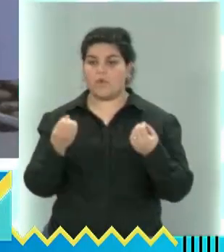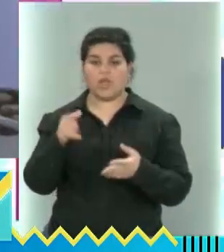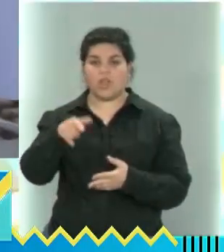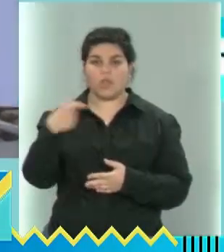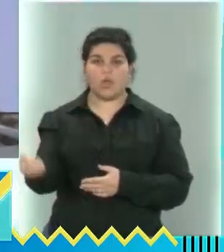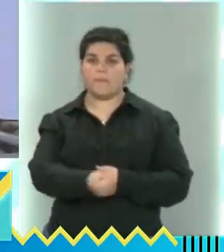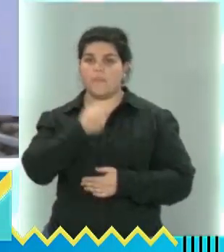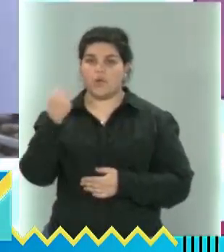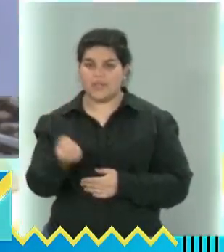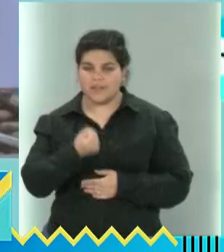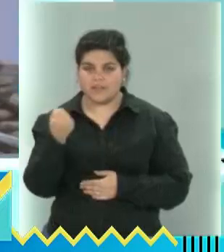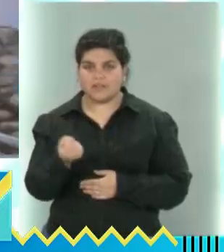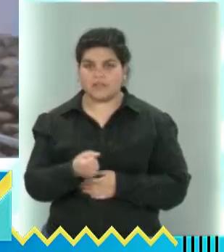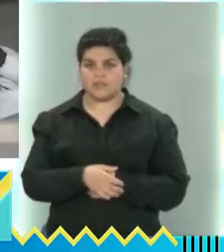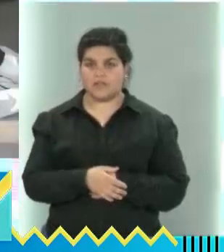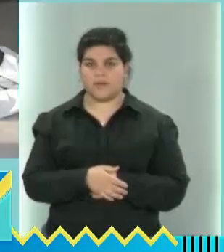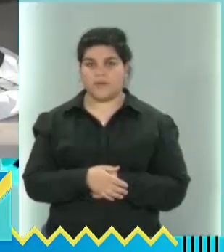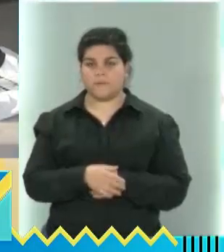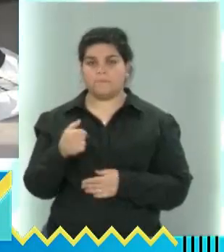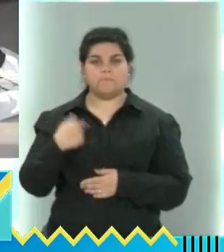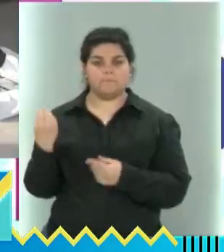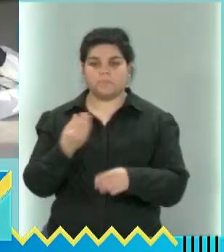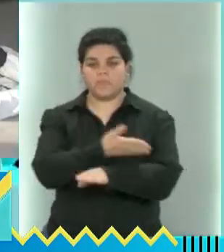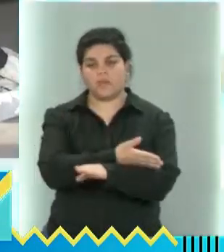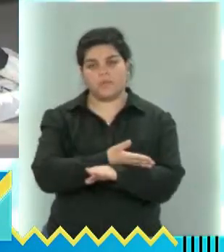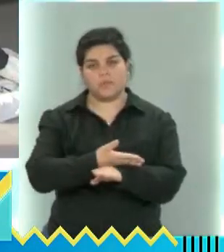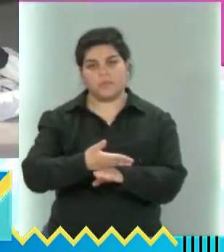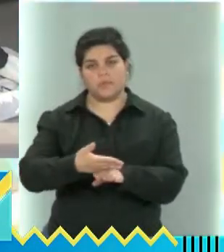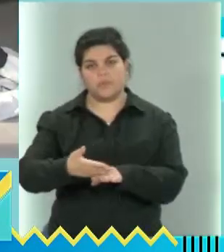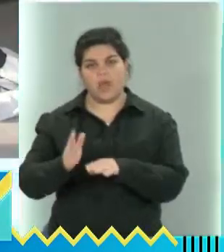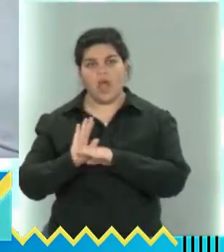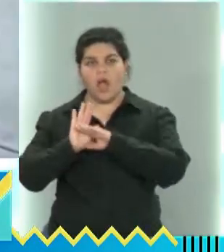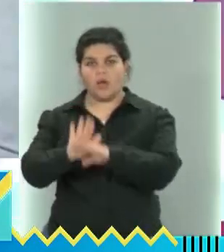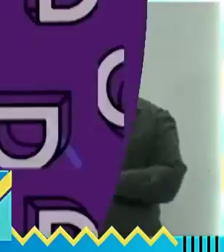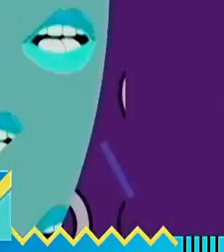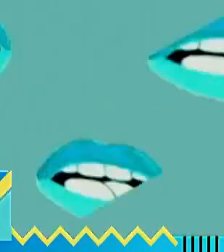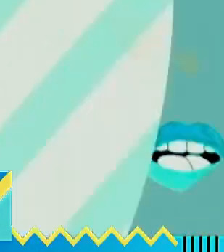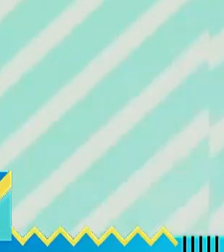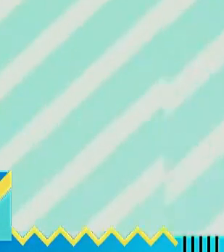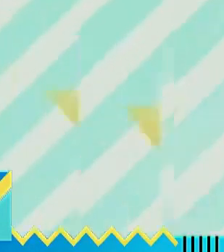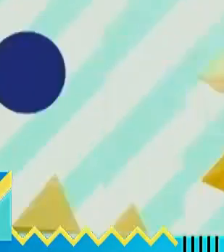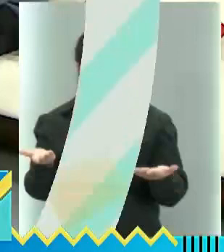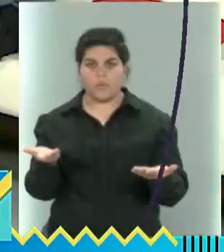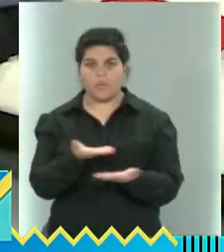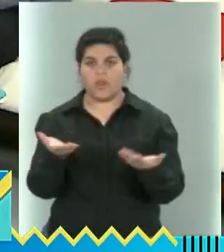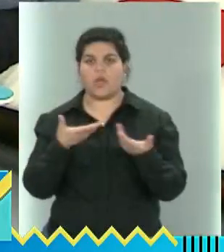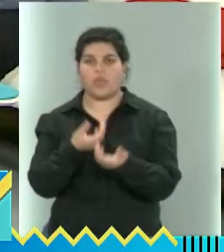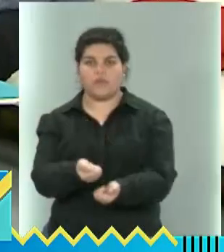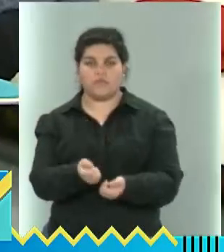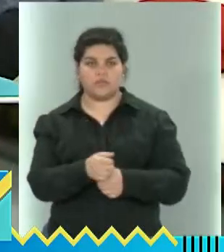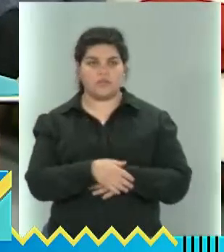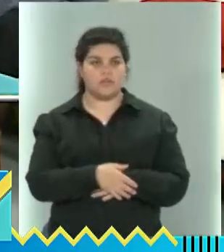que tenemos de seguir, digamos, apostando a lo público. ¿Por qué creen que el debate en relación a la